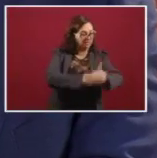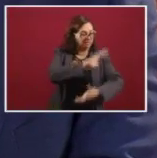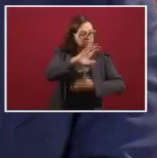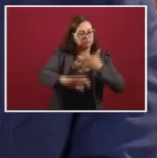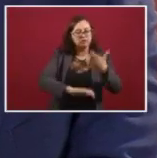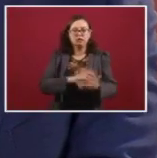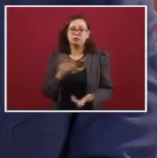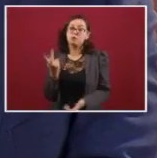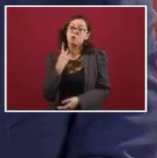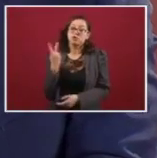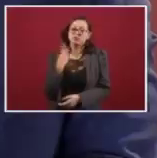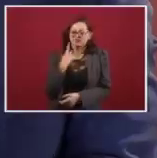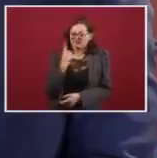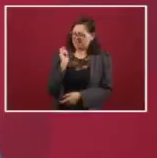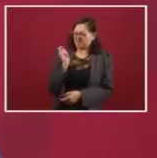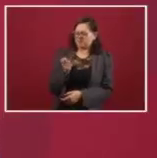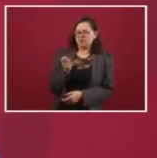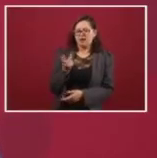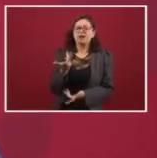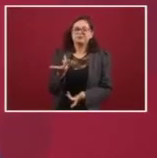política. O sea,